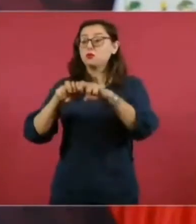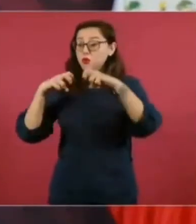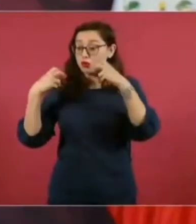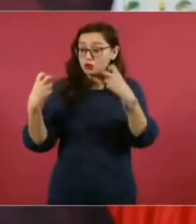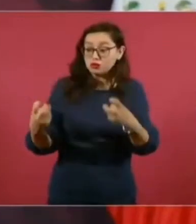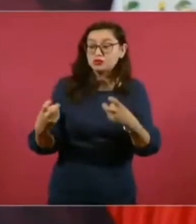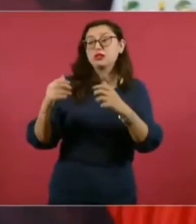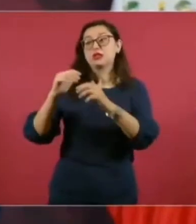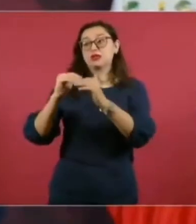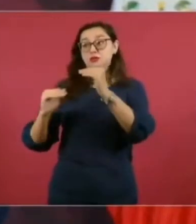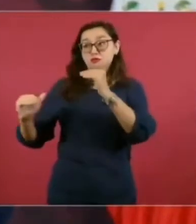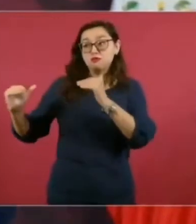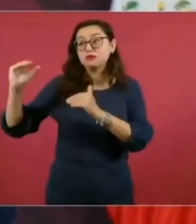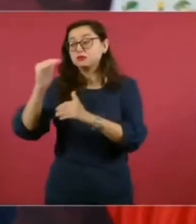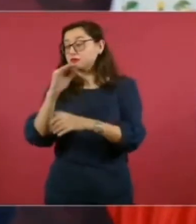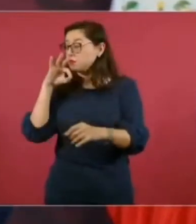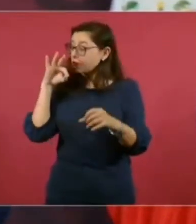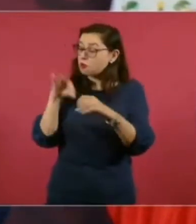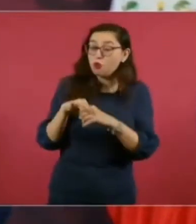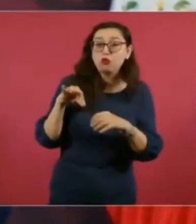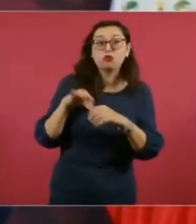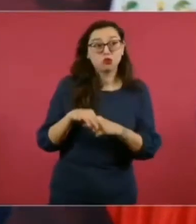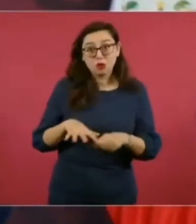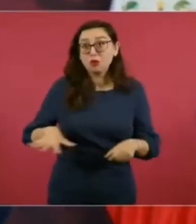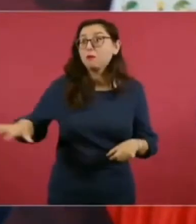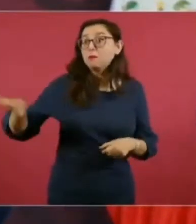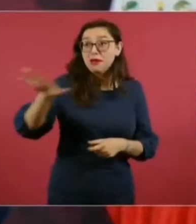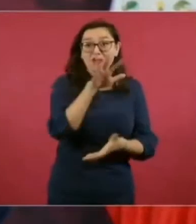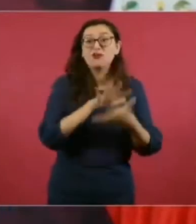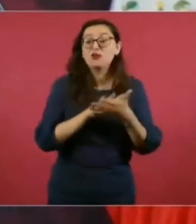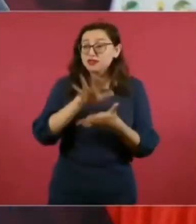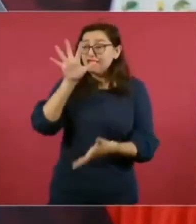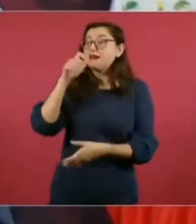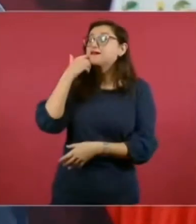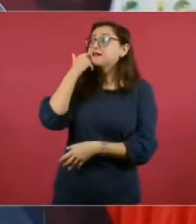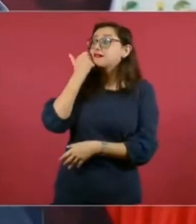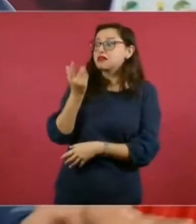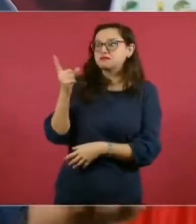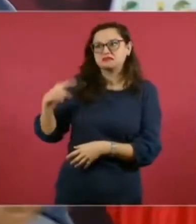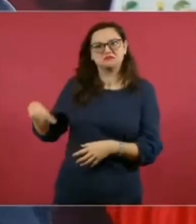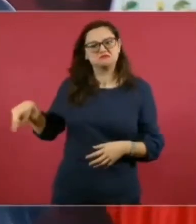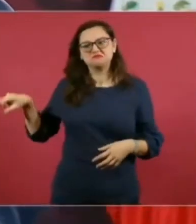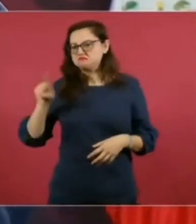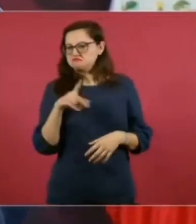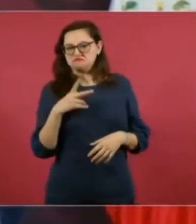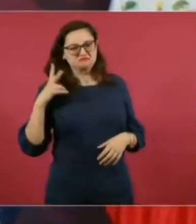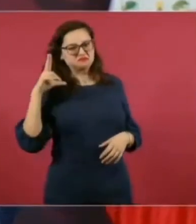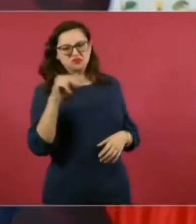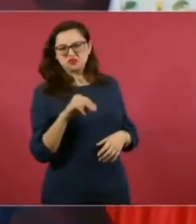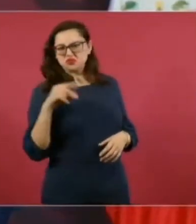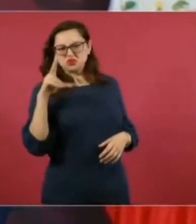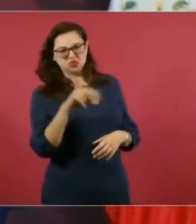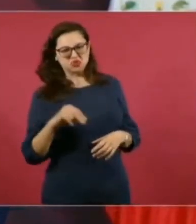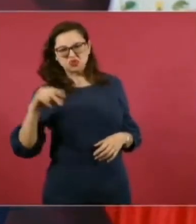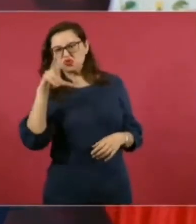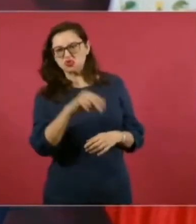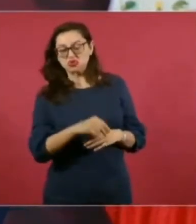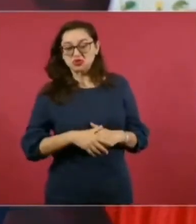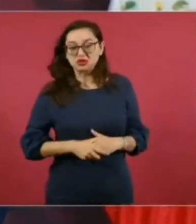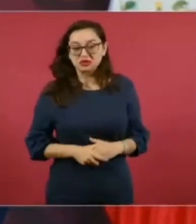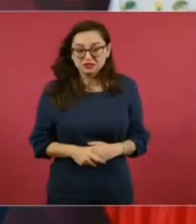quiere elegir a los ministros. Y se oponen a eso.